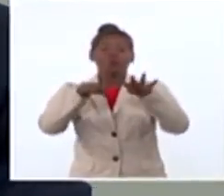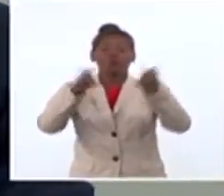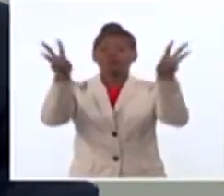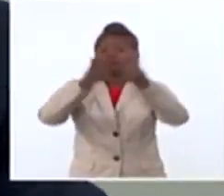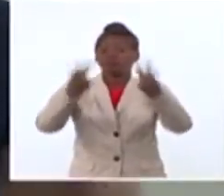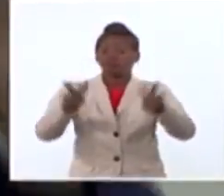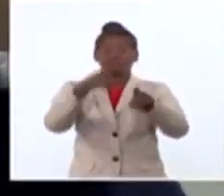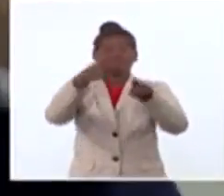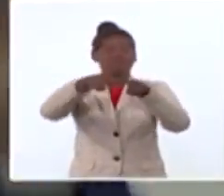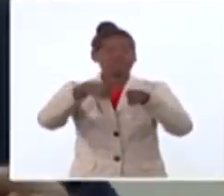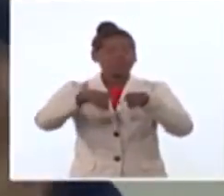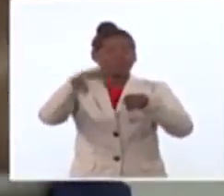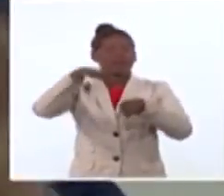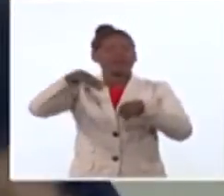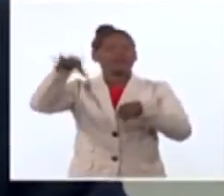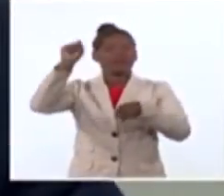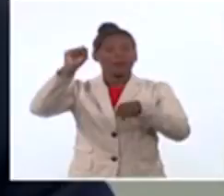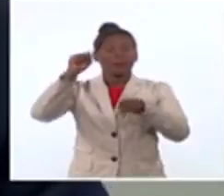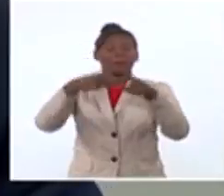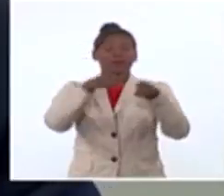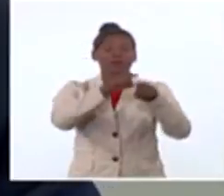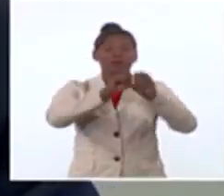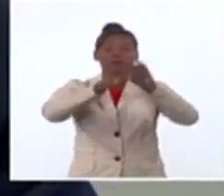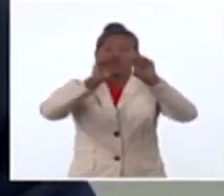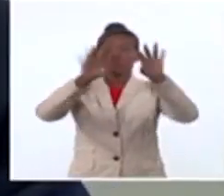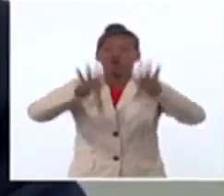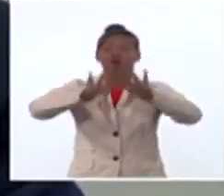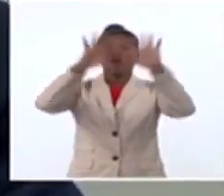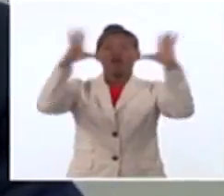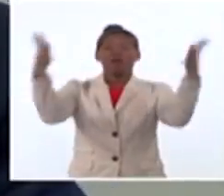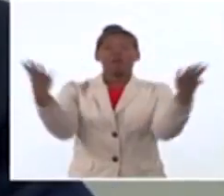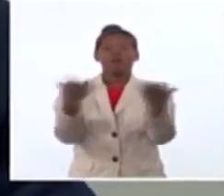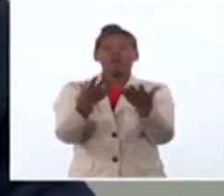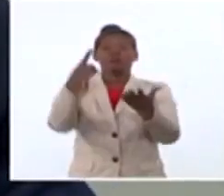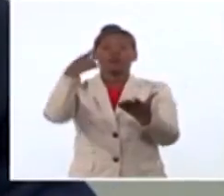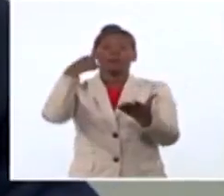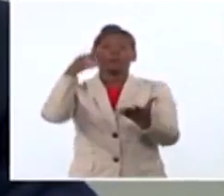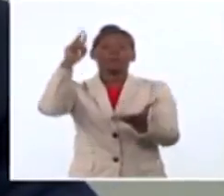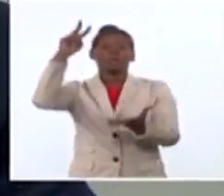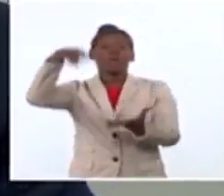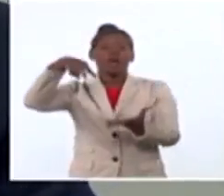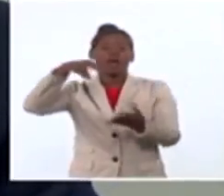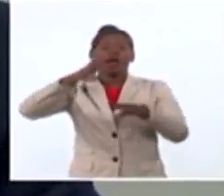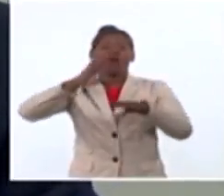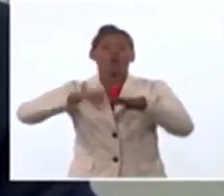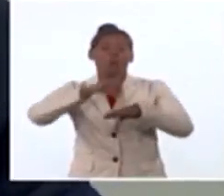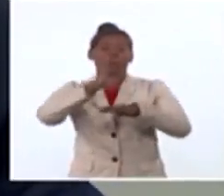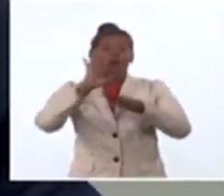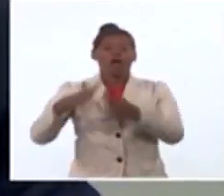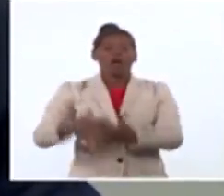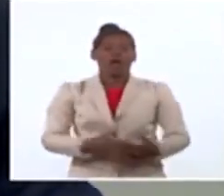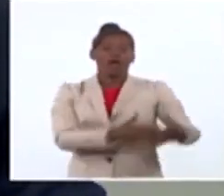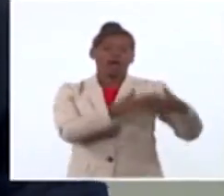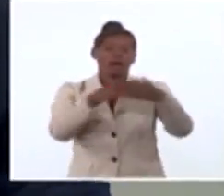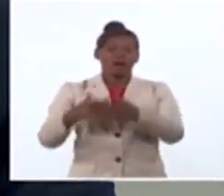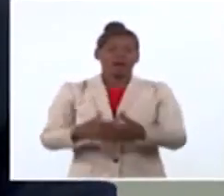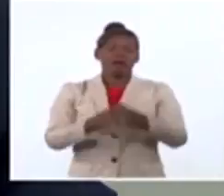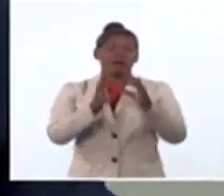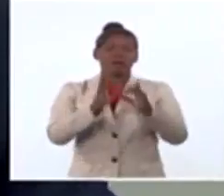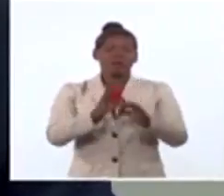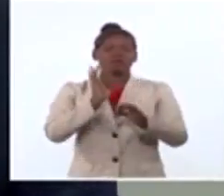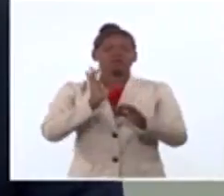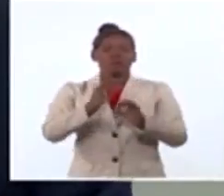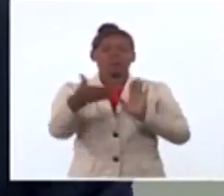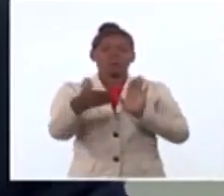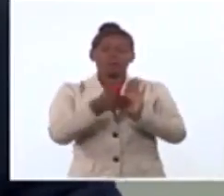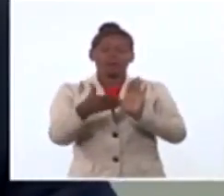europeas. Es una operación que se organiza desde el punto de vista material y práctico en